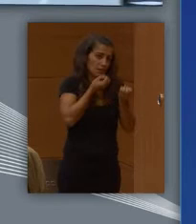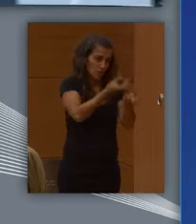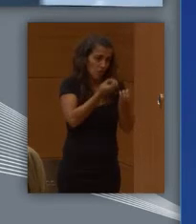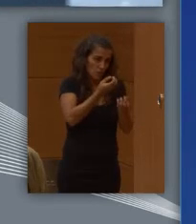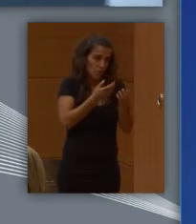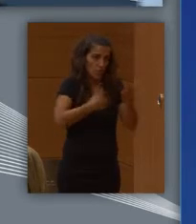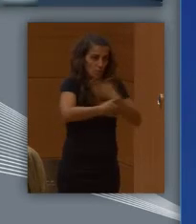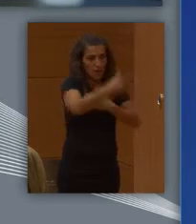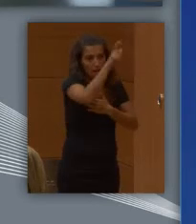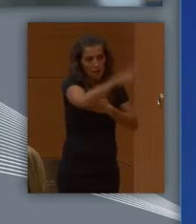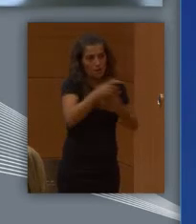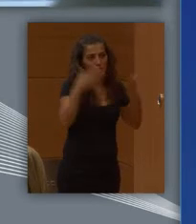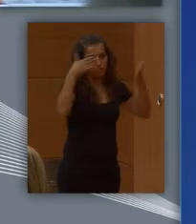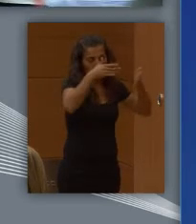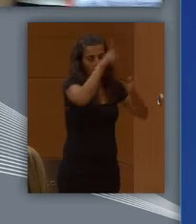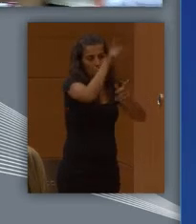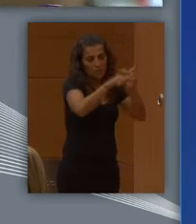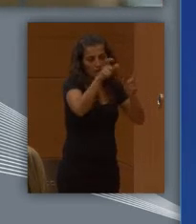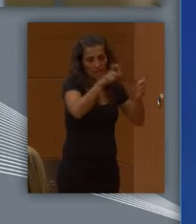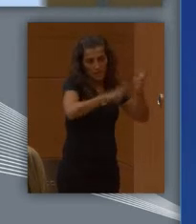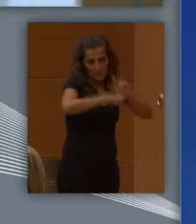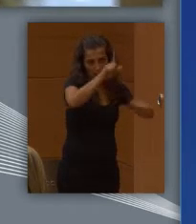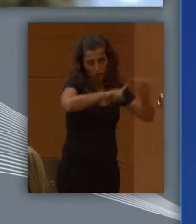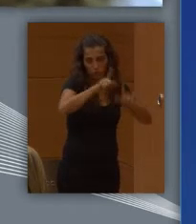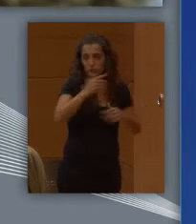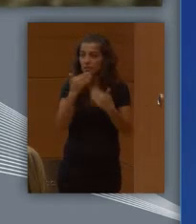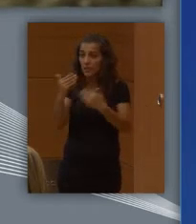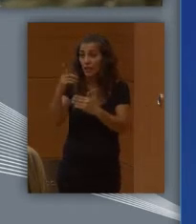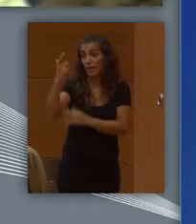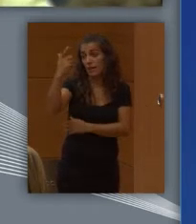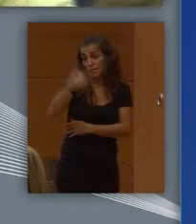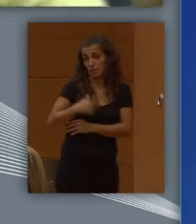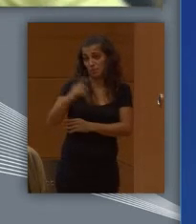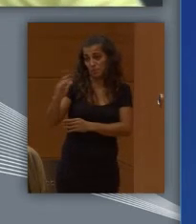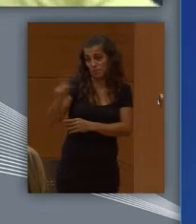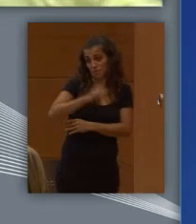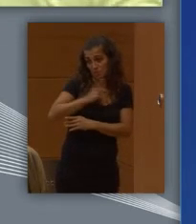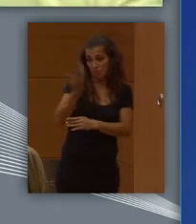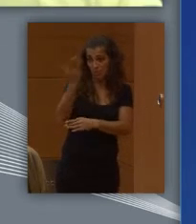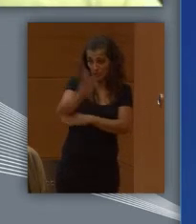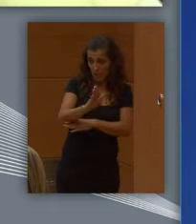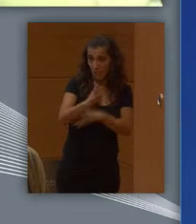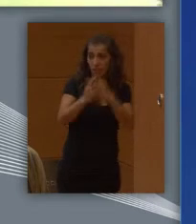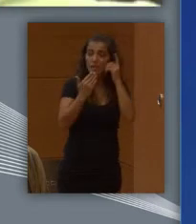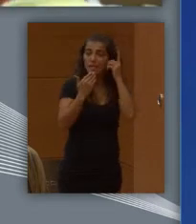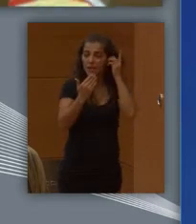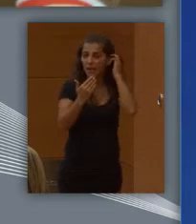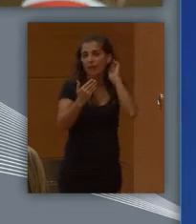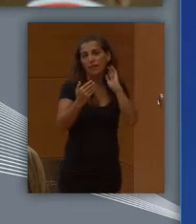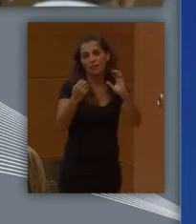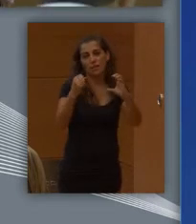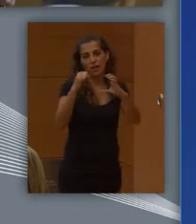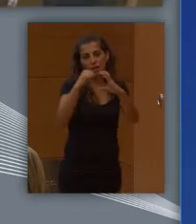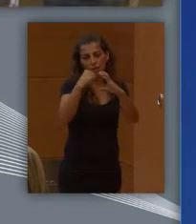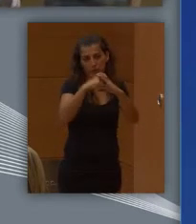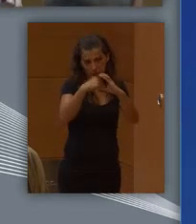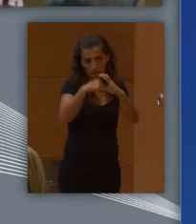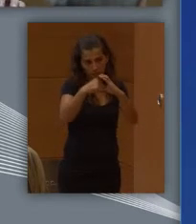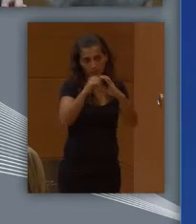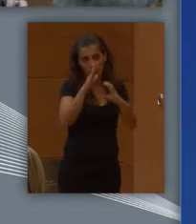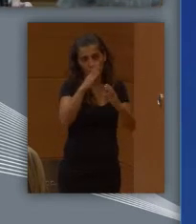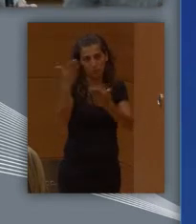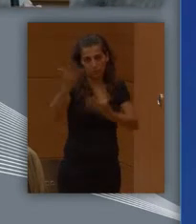quieras. Muchas gracias, Lourdes, por tu presentación. Buenas tardes a todos. Agradecer a CENTAC la invitación a participar en este